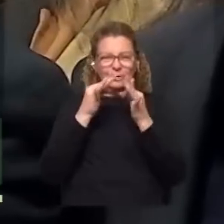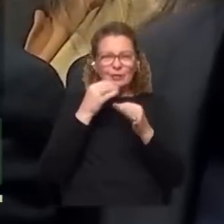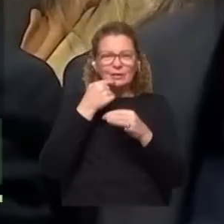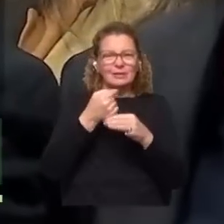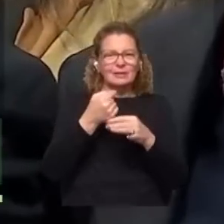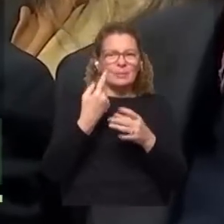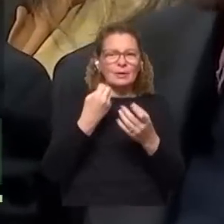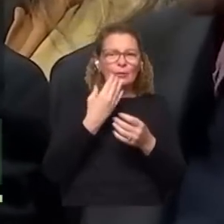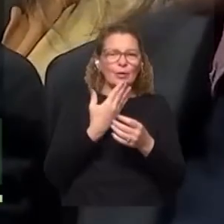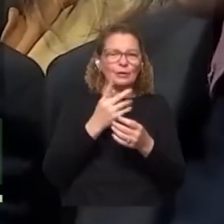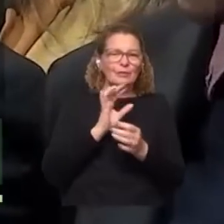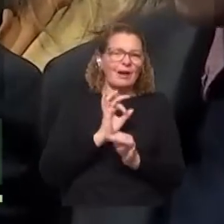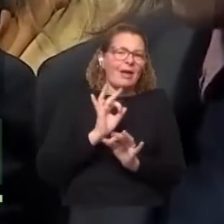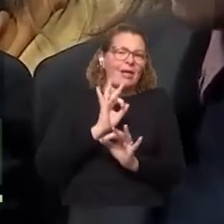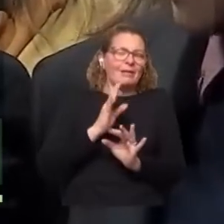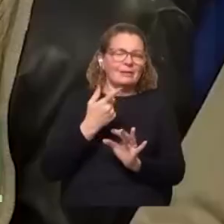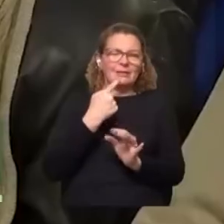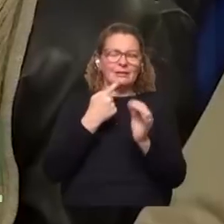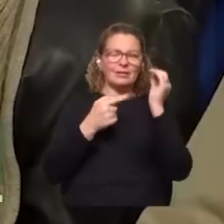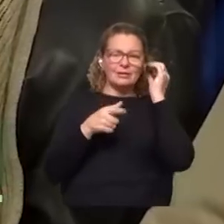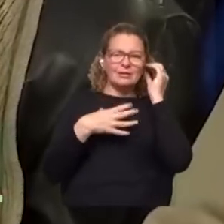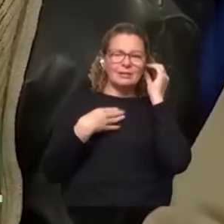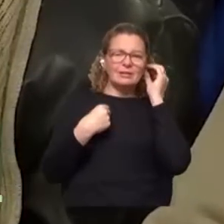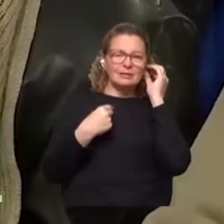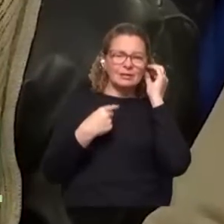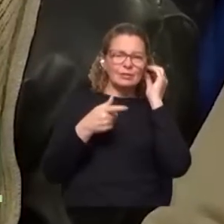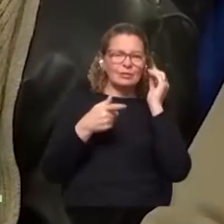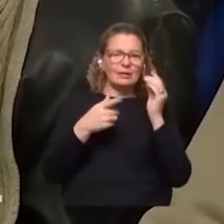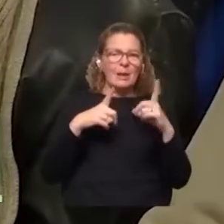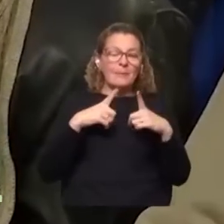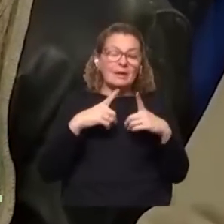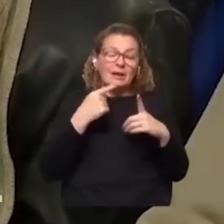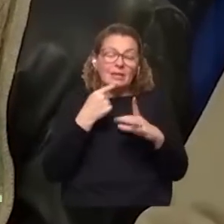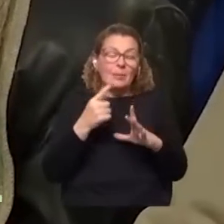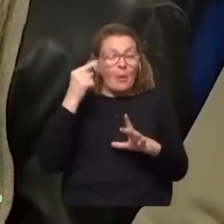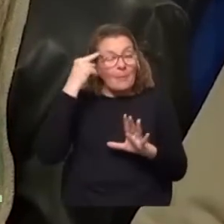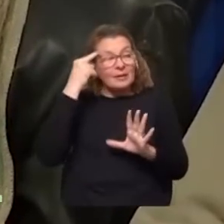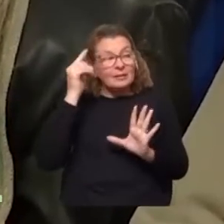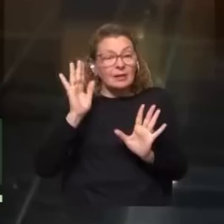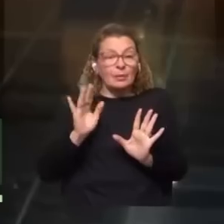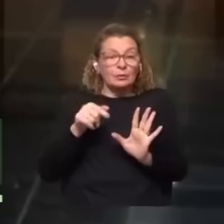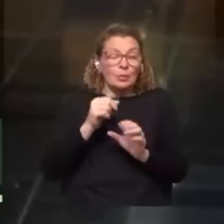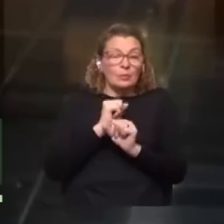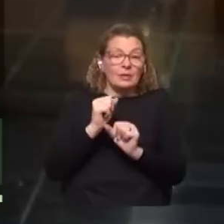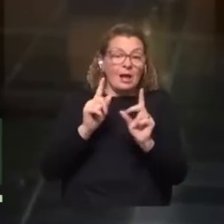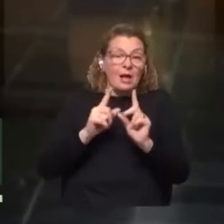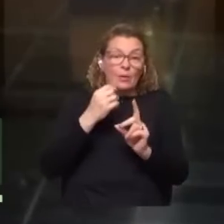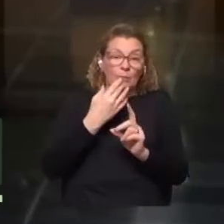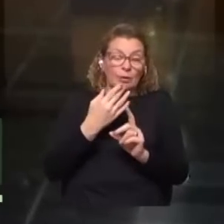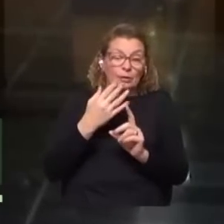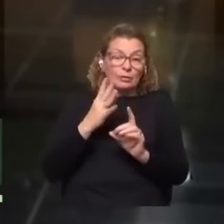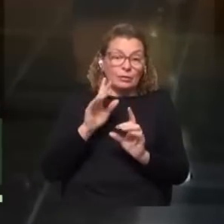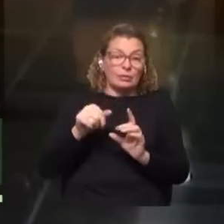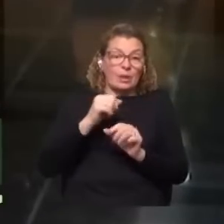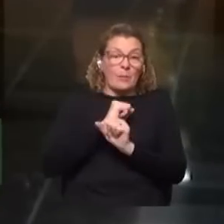y bueno nada este En ese sentido bueno se desespera digamos o pensamos que esto este puede hacer una buena señal o un buen